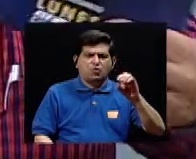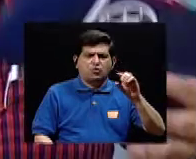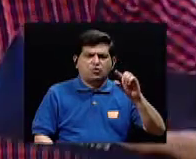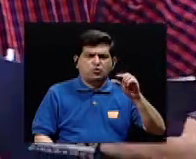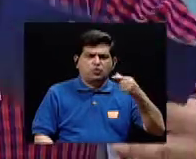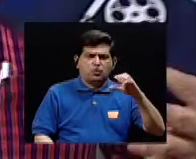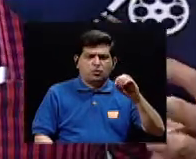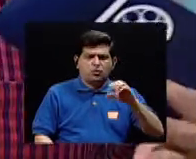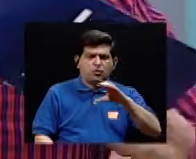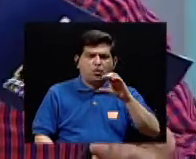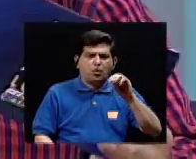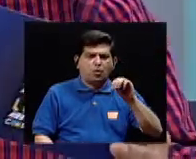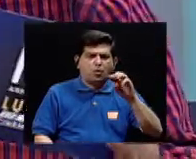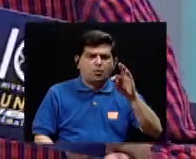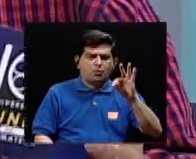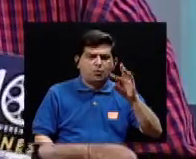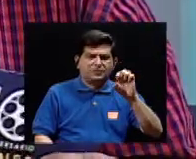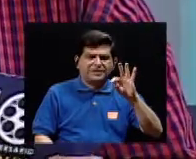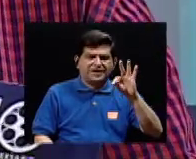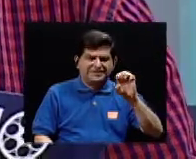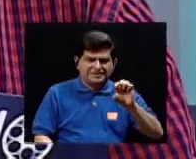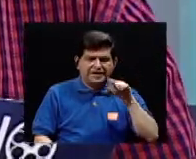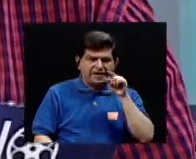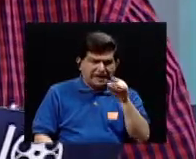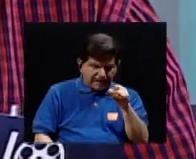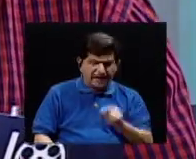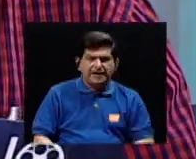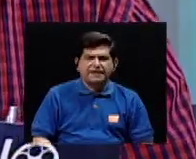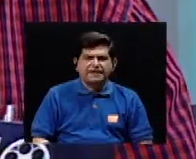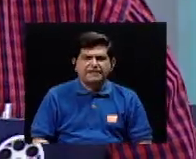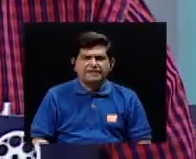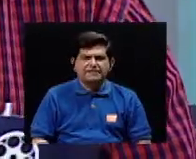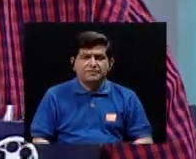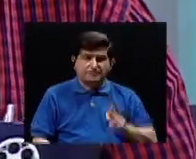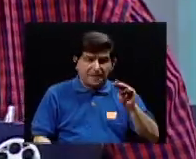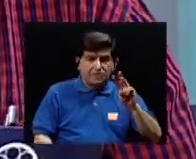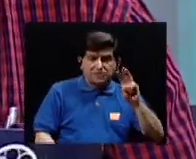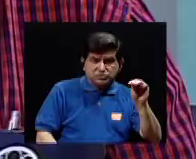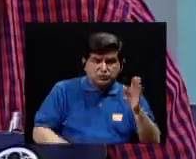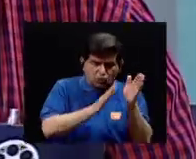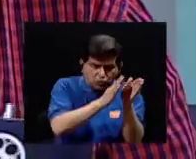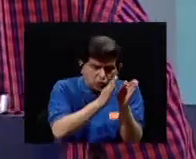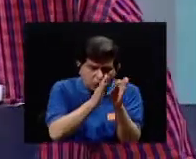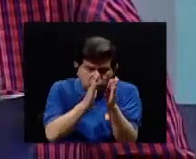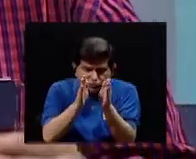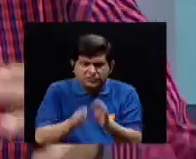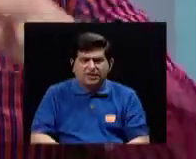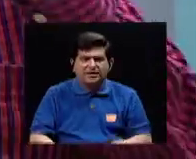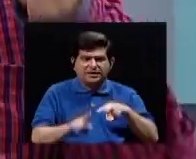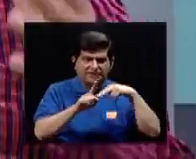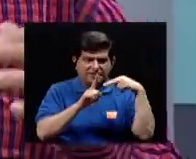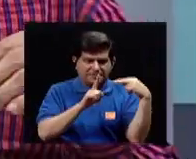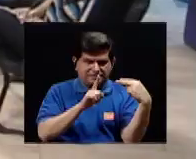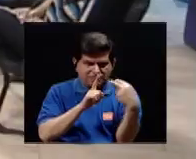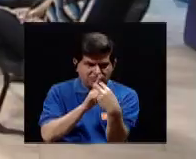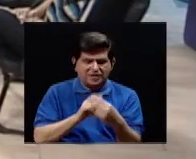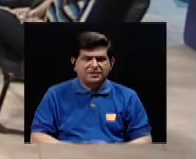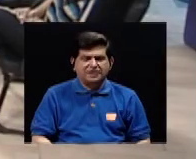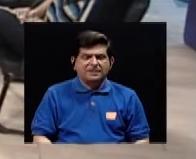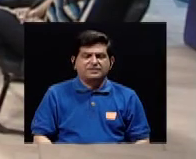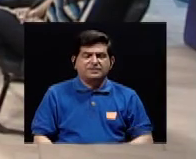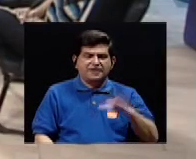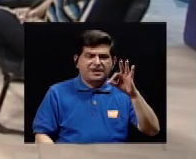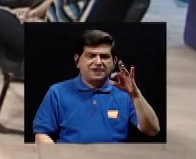sale porque lo vivimos y Mauricio lo va ordenando, digamos, desde el punto de vista de